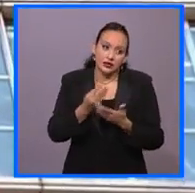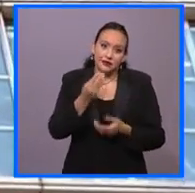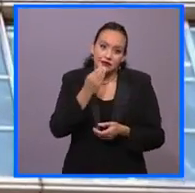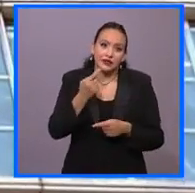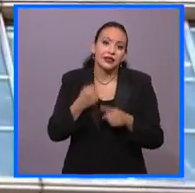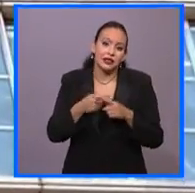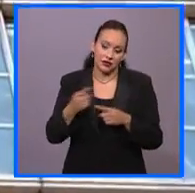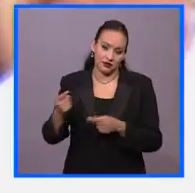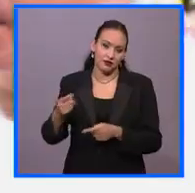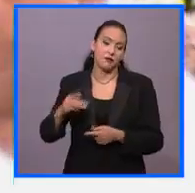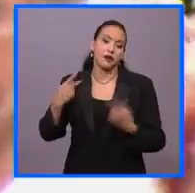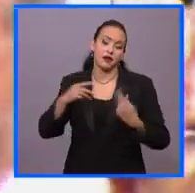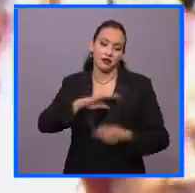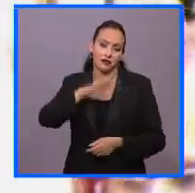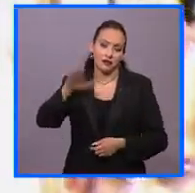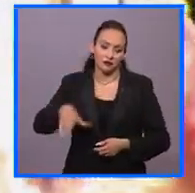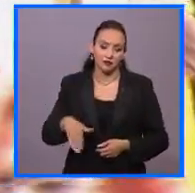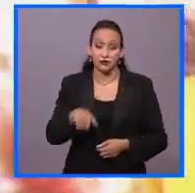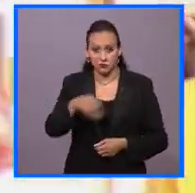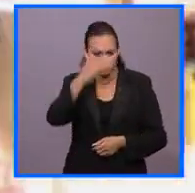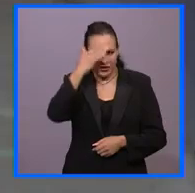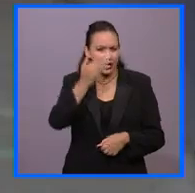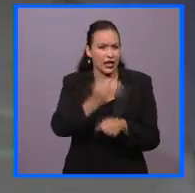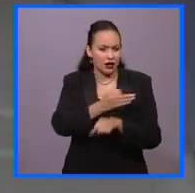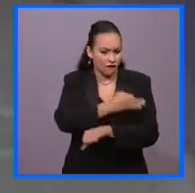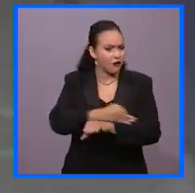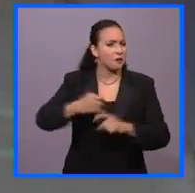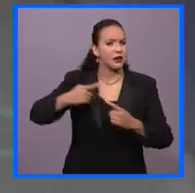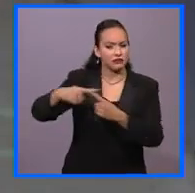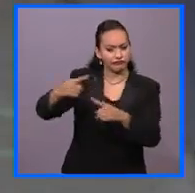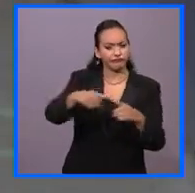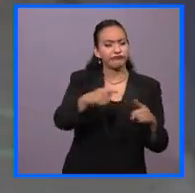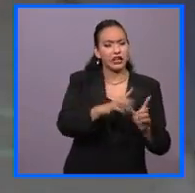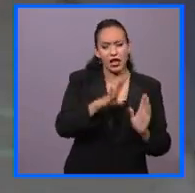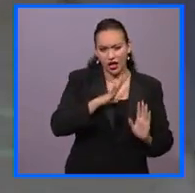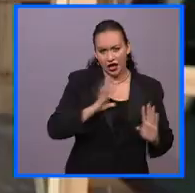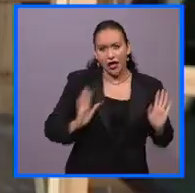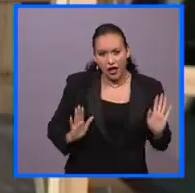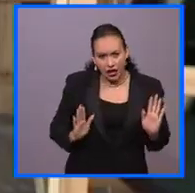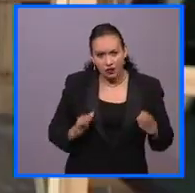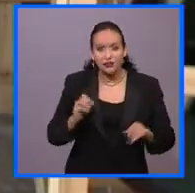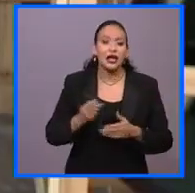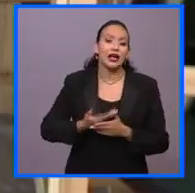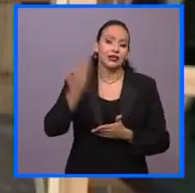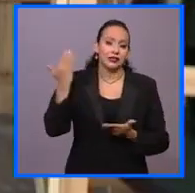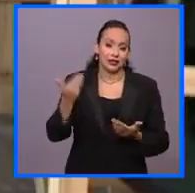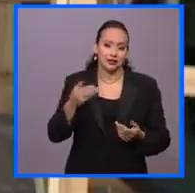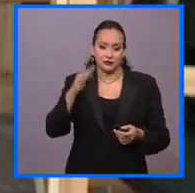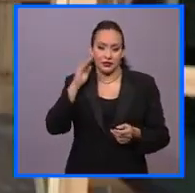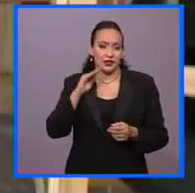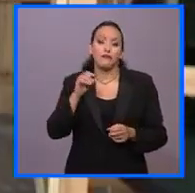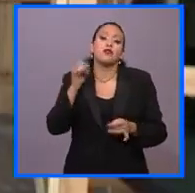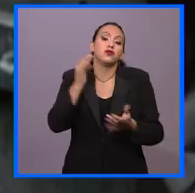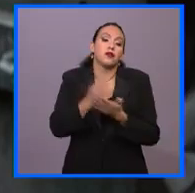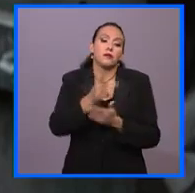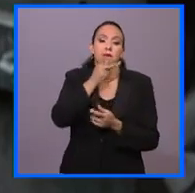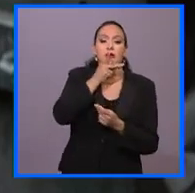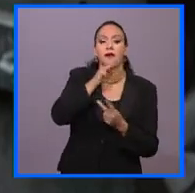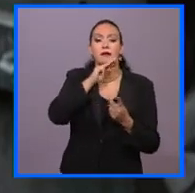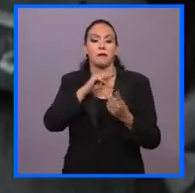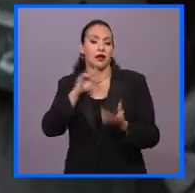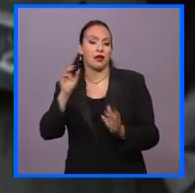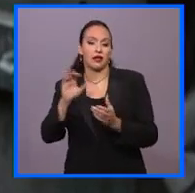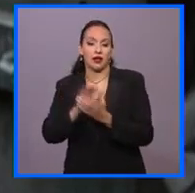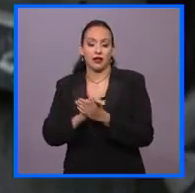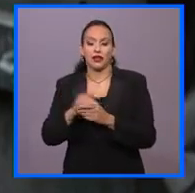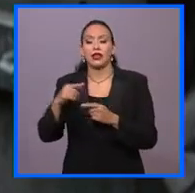Además, reiteró que hoy en día existen diferentes tipos de familias más allá del modelo tradicional y que el derecho a la pensión debe